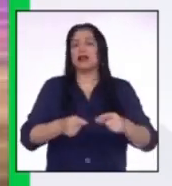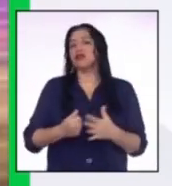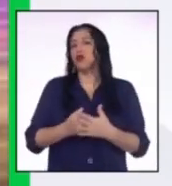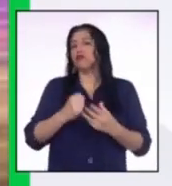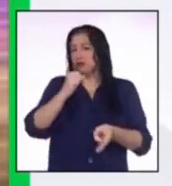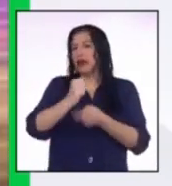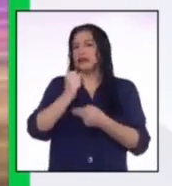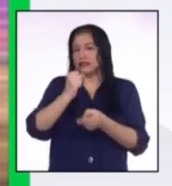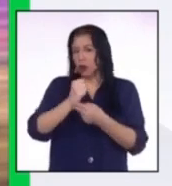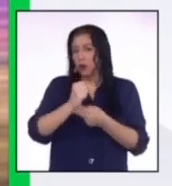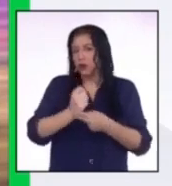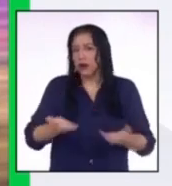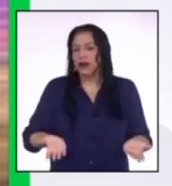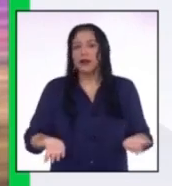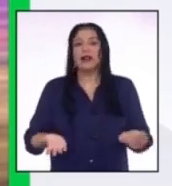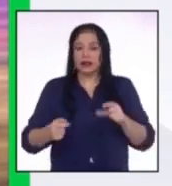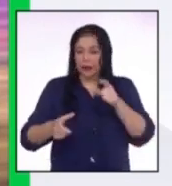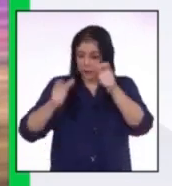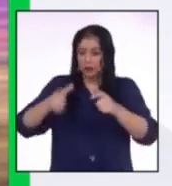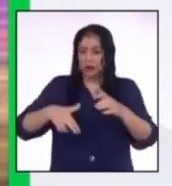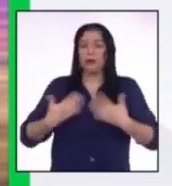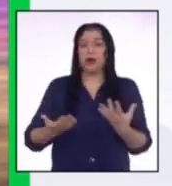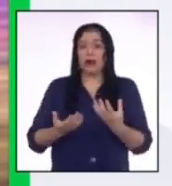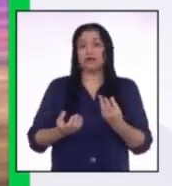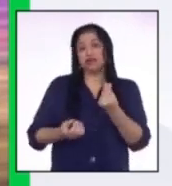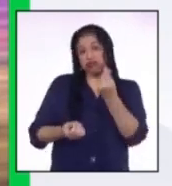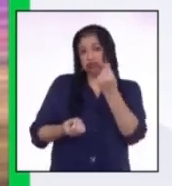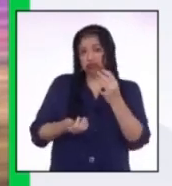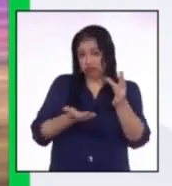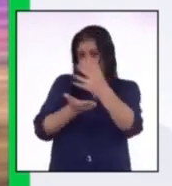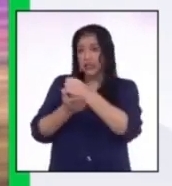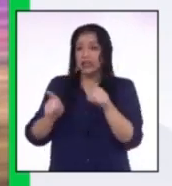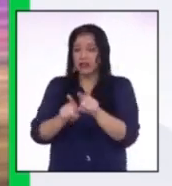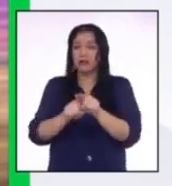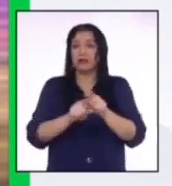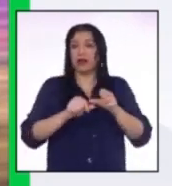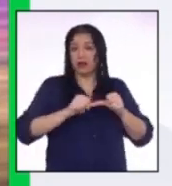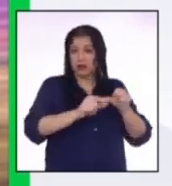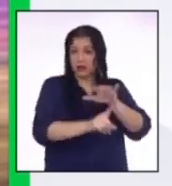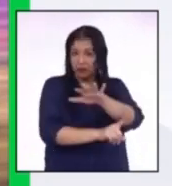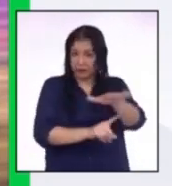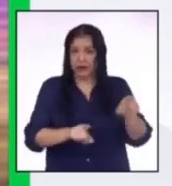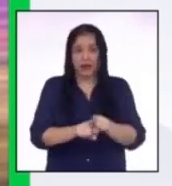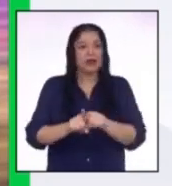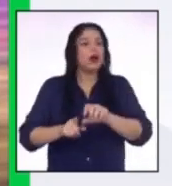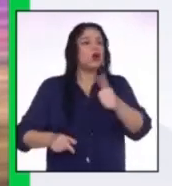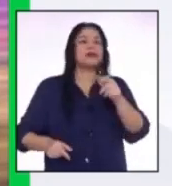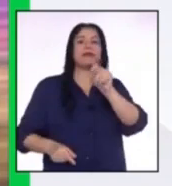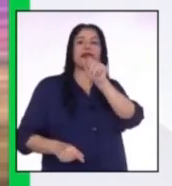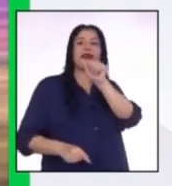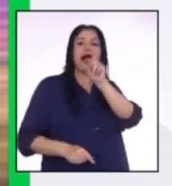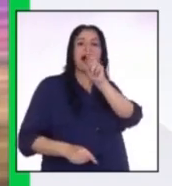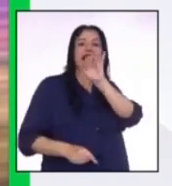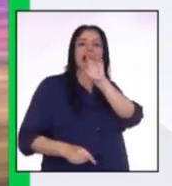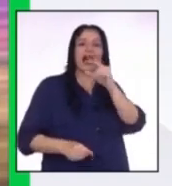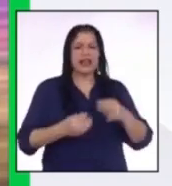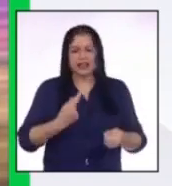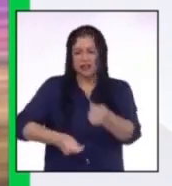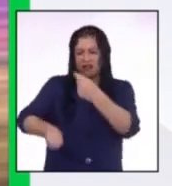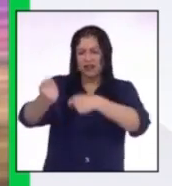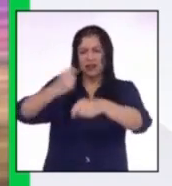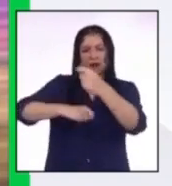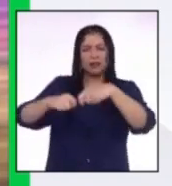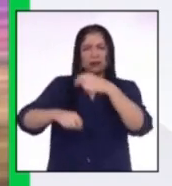que haya satisfacción económica y conservación lo mismo sucede con la tarifa ya una de las especies más vendidas en